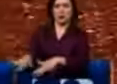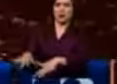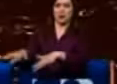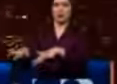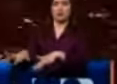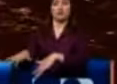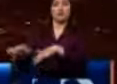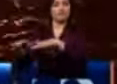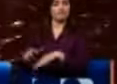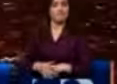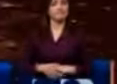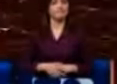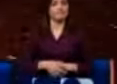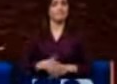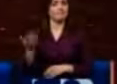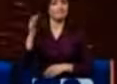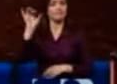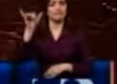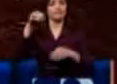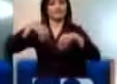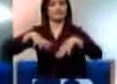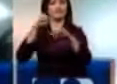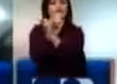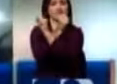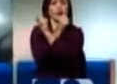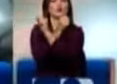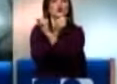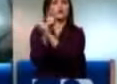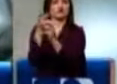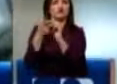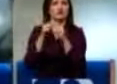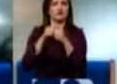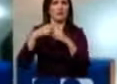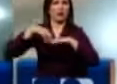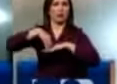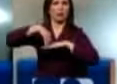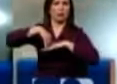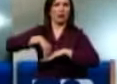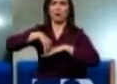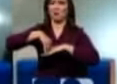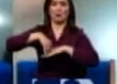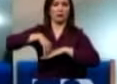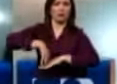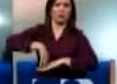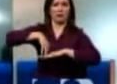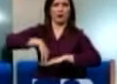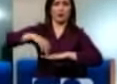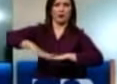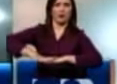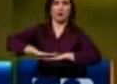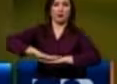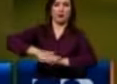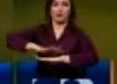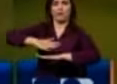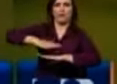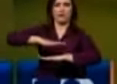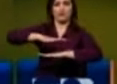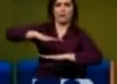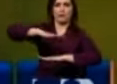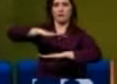Las fuertes lluvias del sábado pasado por la noche, sumado a problemas en las alcantarillas, provocaron que 5 vehículos